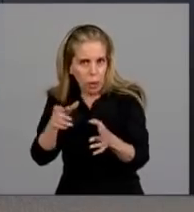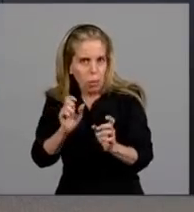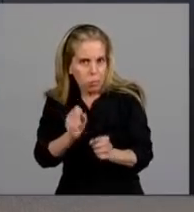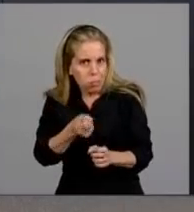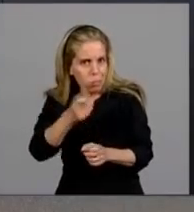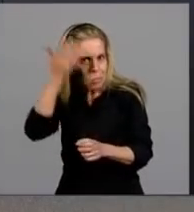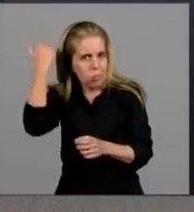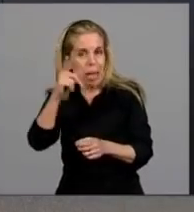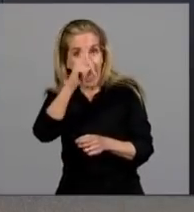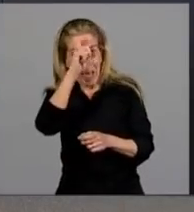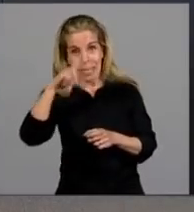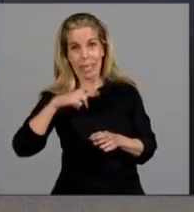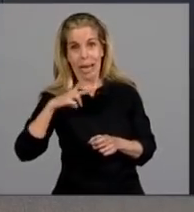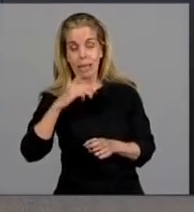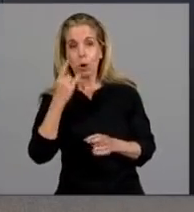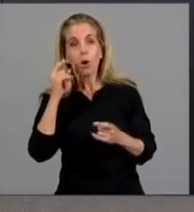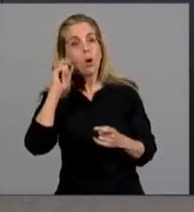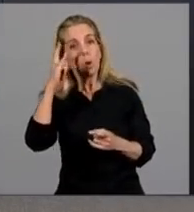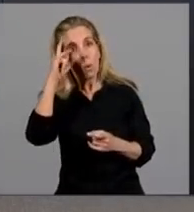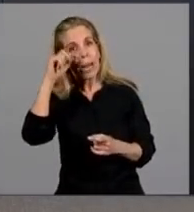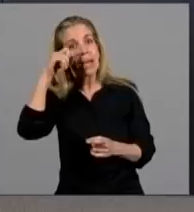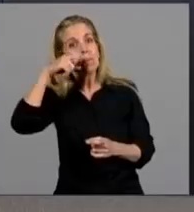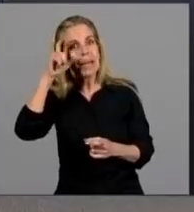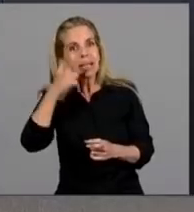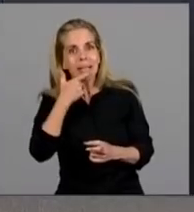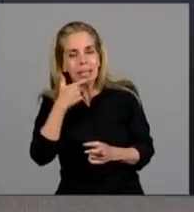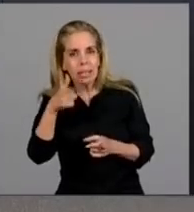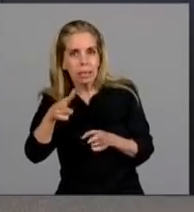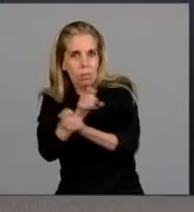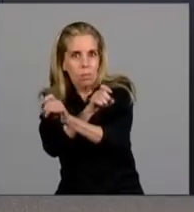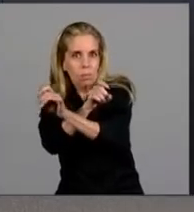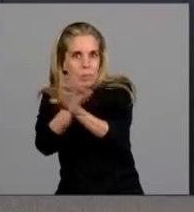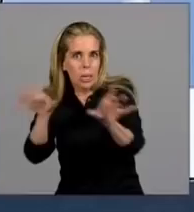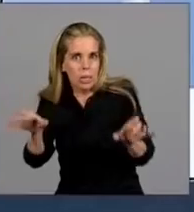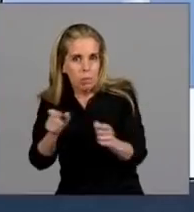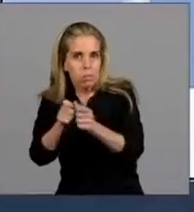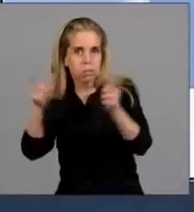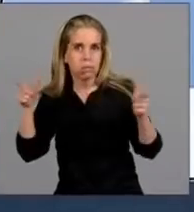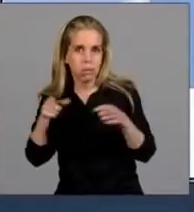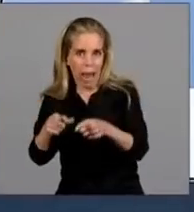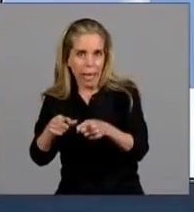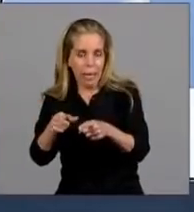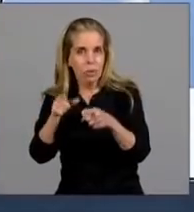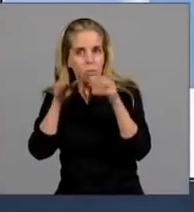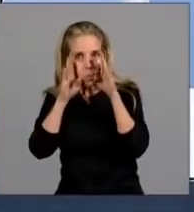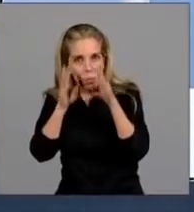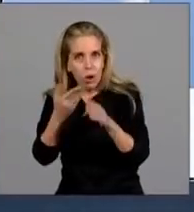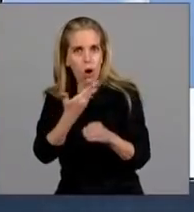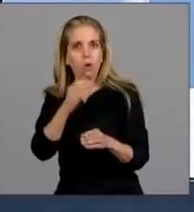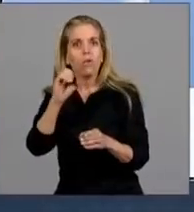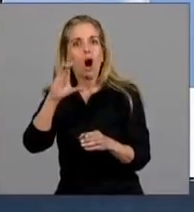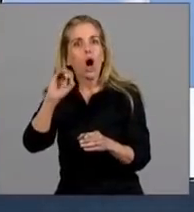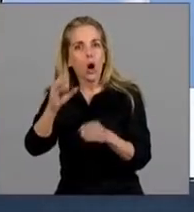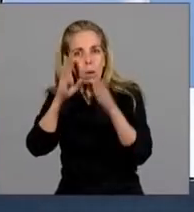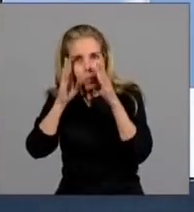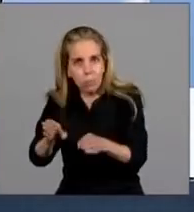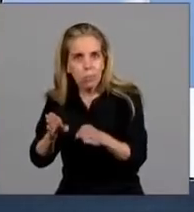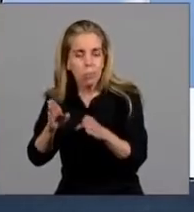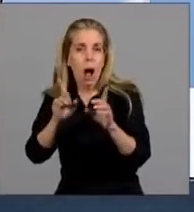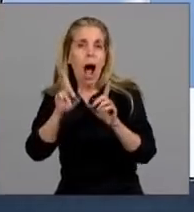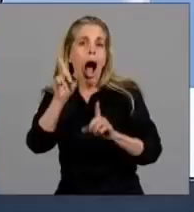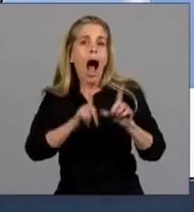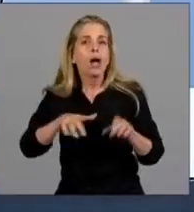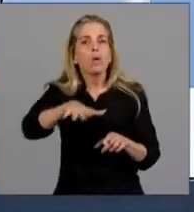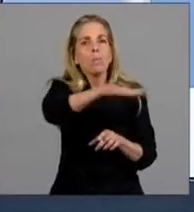en el sanatorio Güemes, en la ciudad de Buenos Aires, empieza a haber contagios, se empiezan a reproducir, ahí tenés un foco, puede ser en alguno de los barrios donde